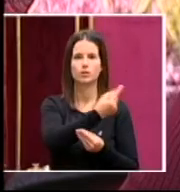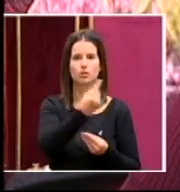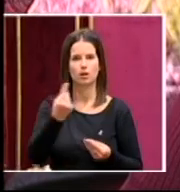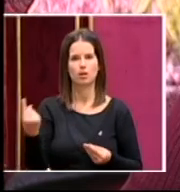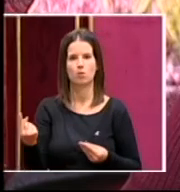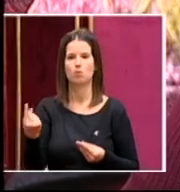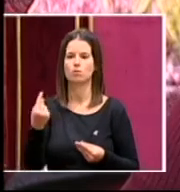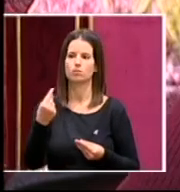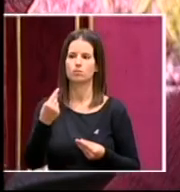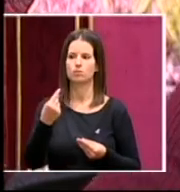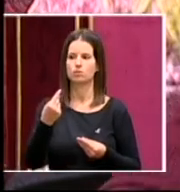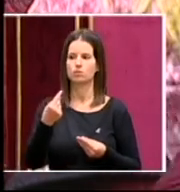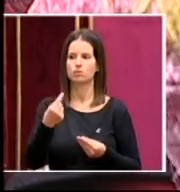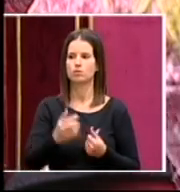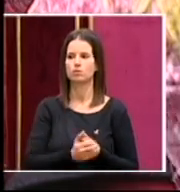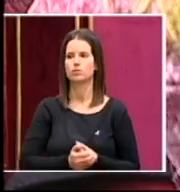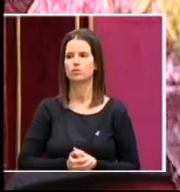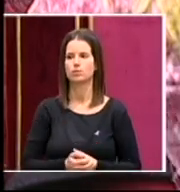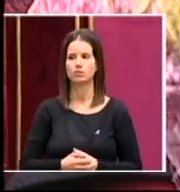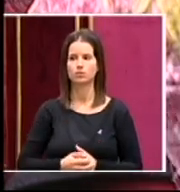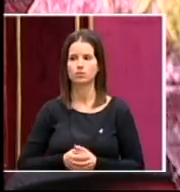seguir poniendo excusa ninguna.